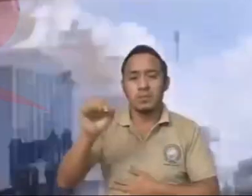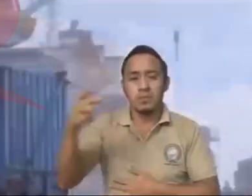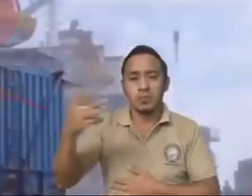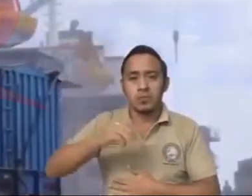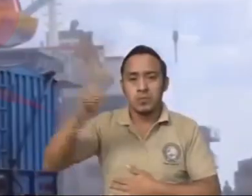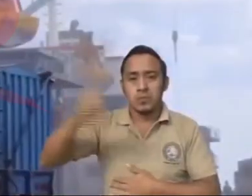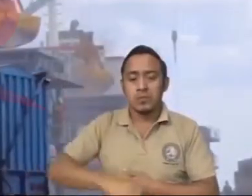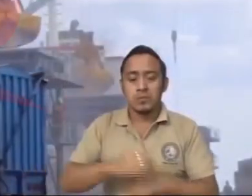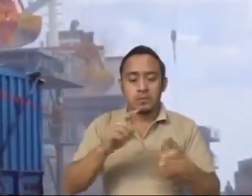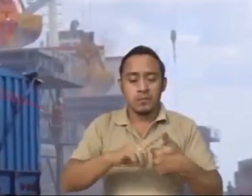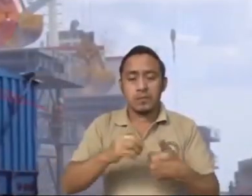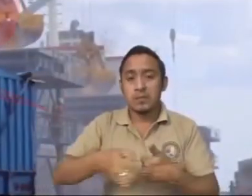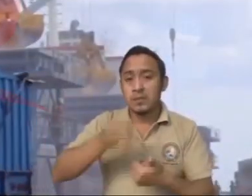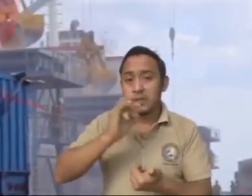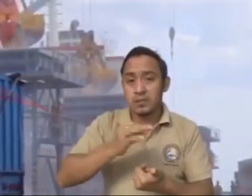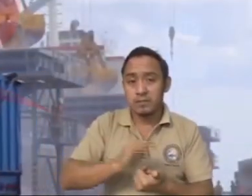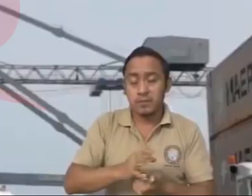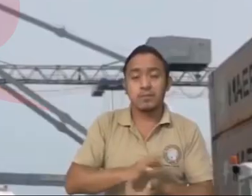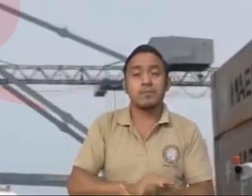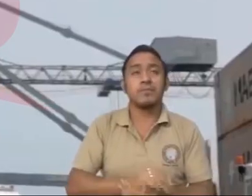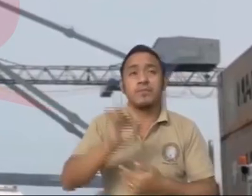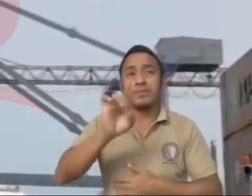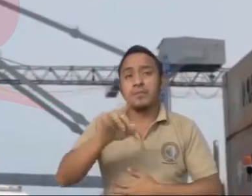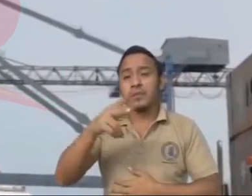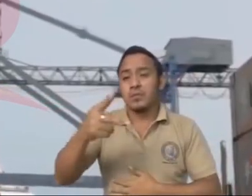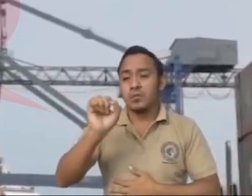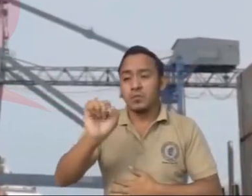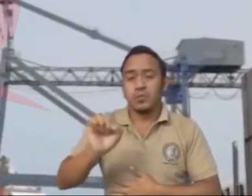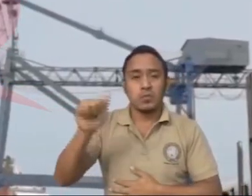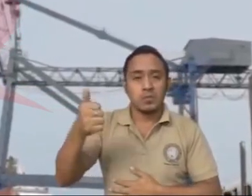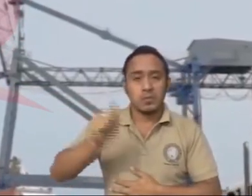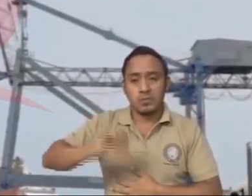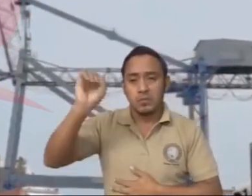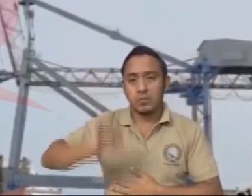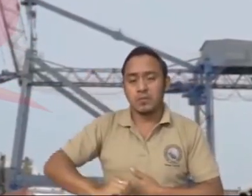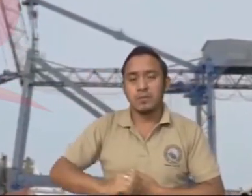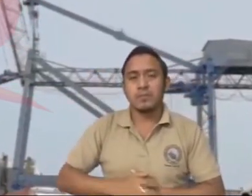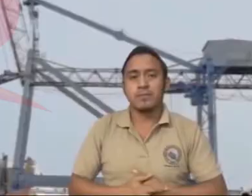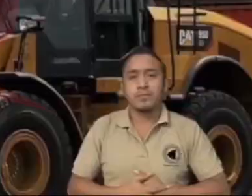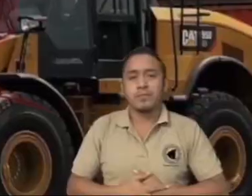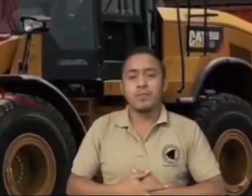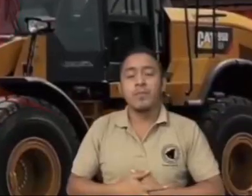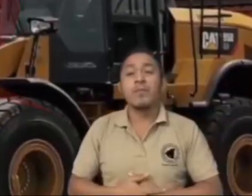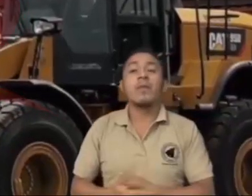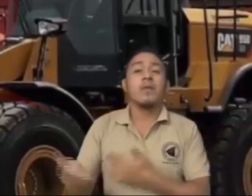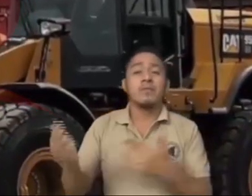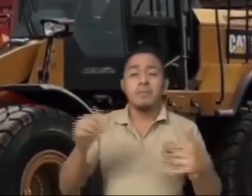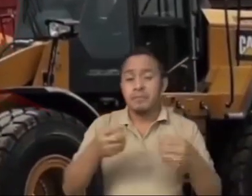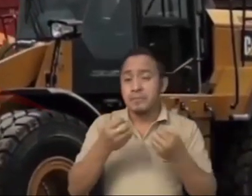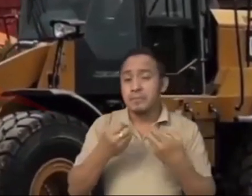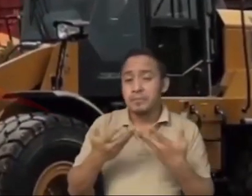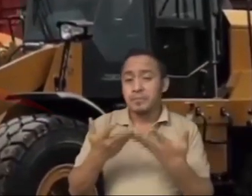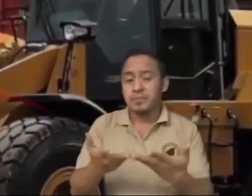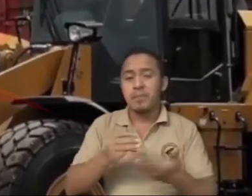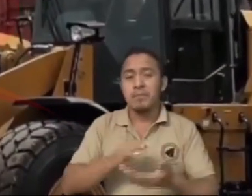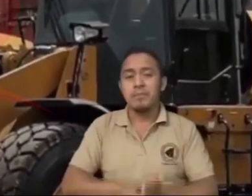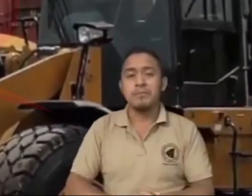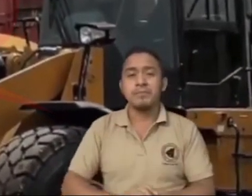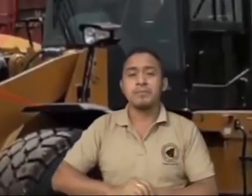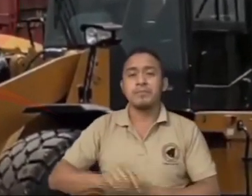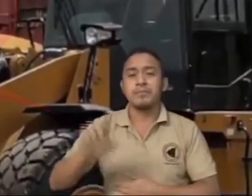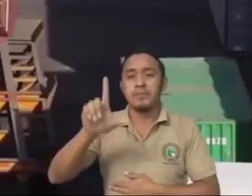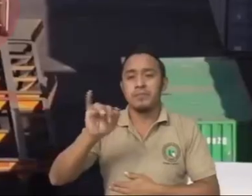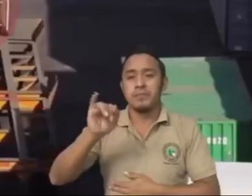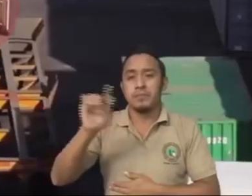18 precios están a la alza. Eso que mejoraron para la exportación, para los